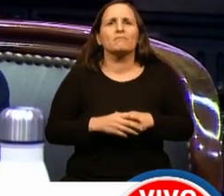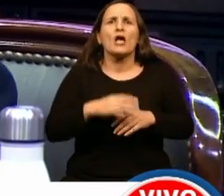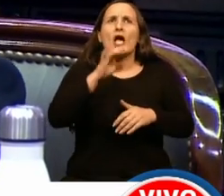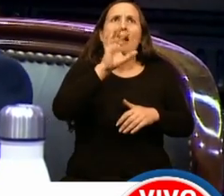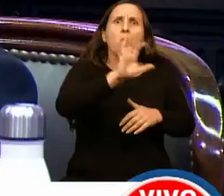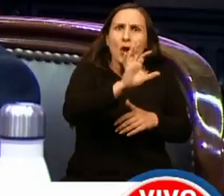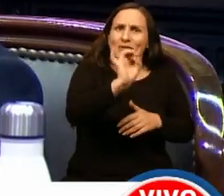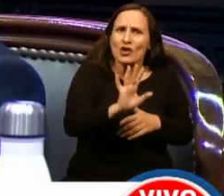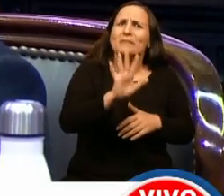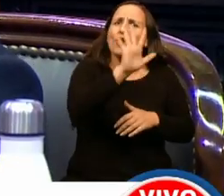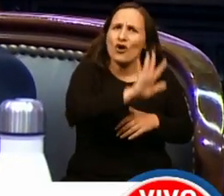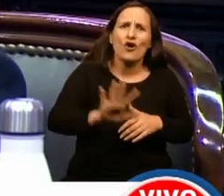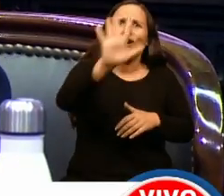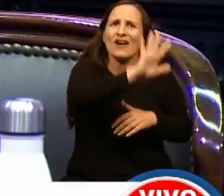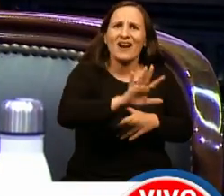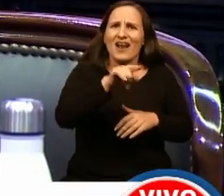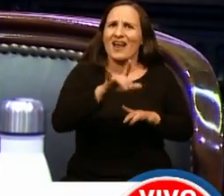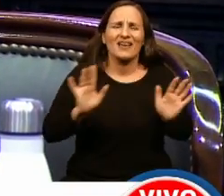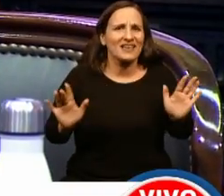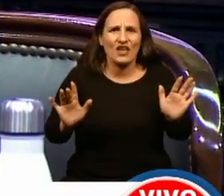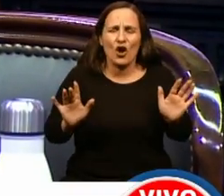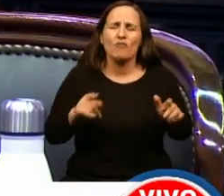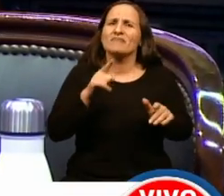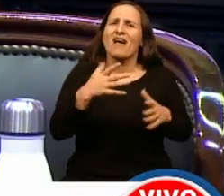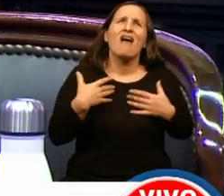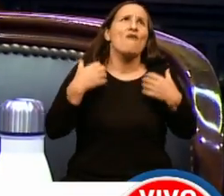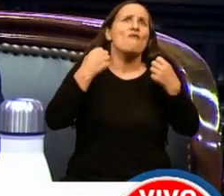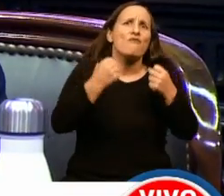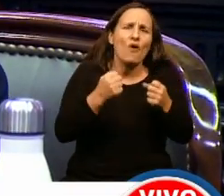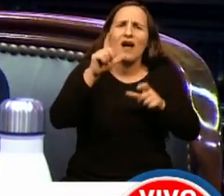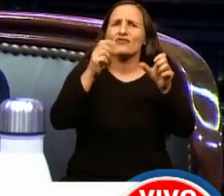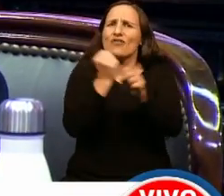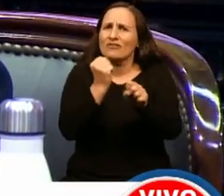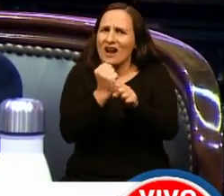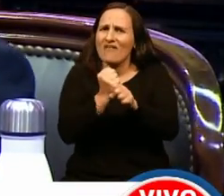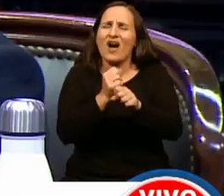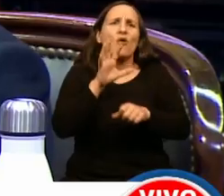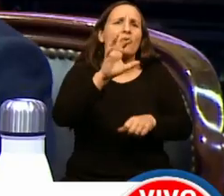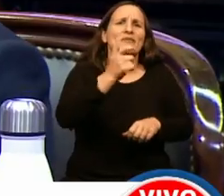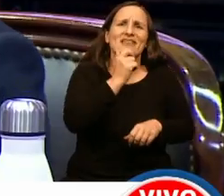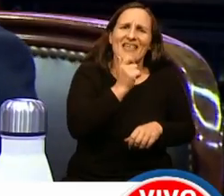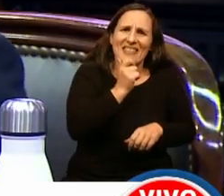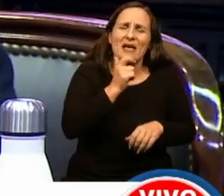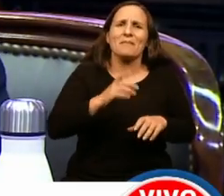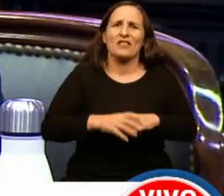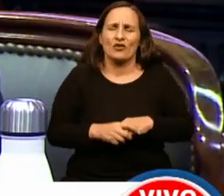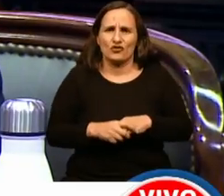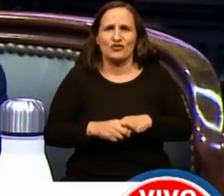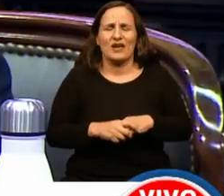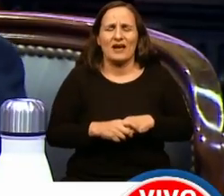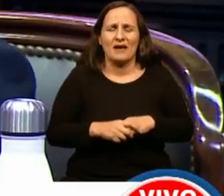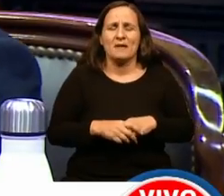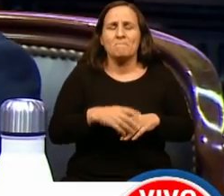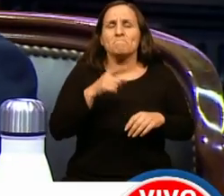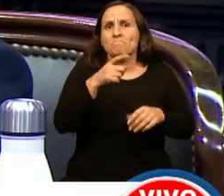región cede el esfuerzo y el trabajo que los legisladores mendocinos han hecho para obtener este